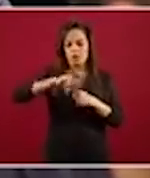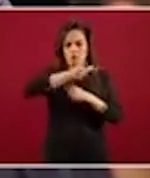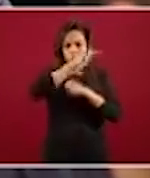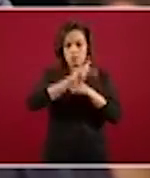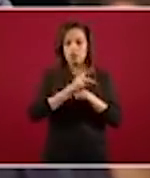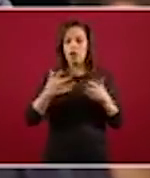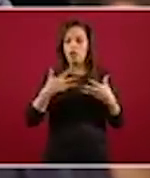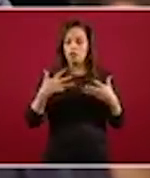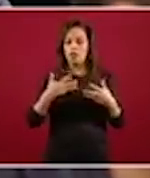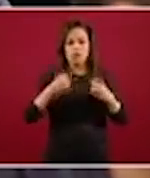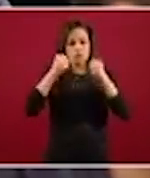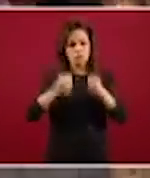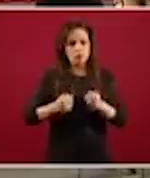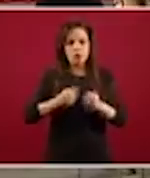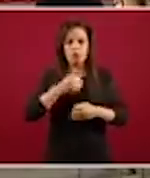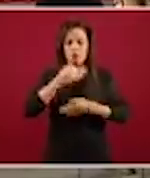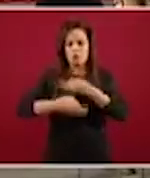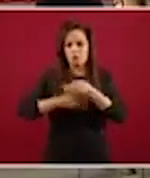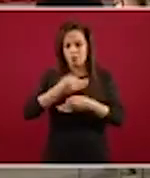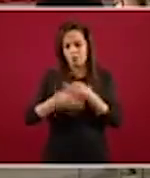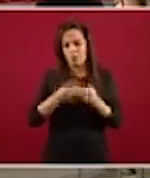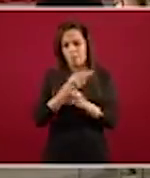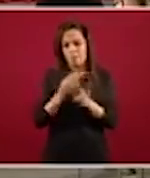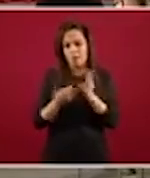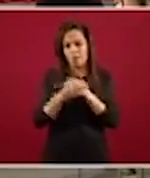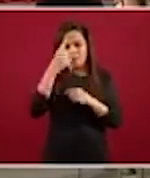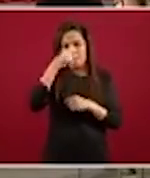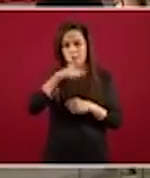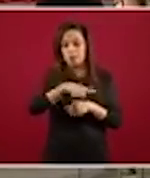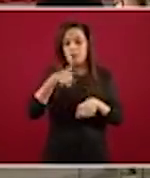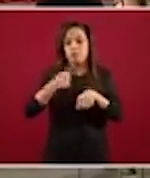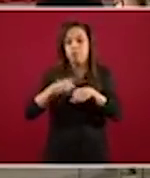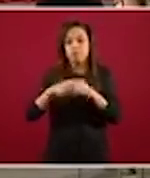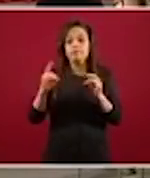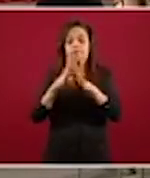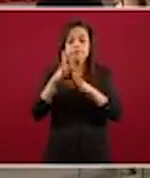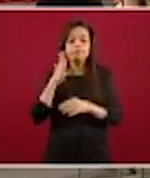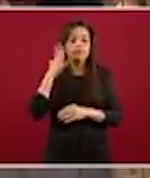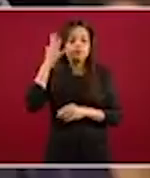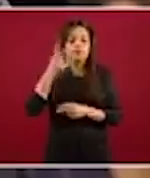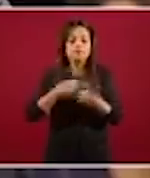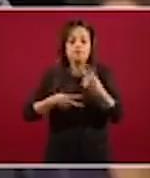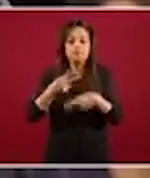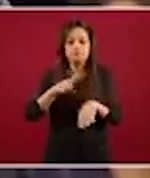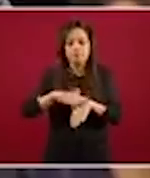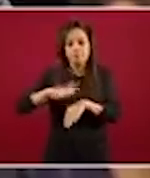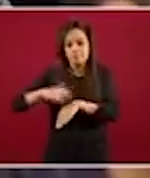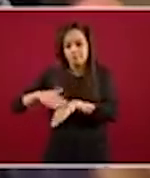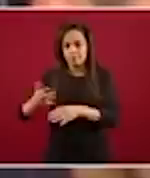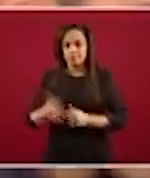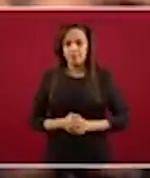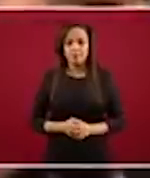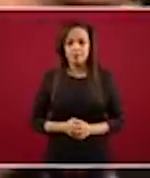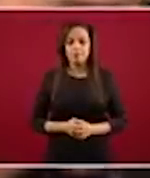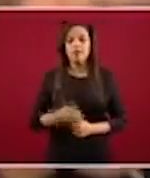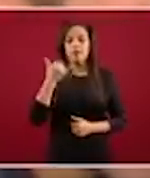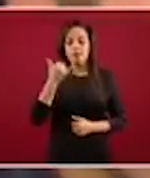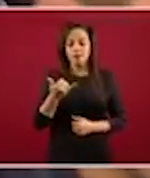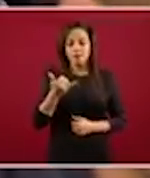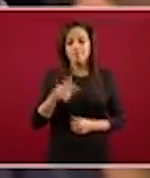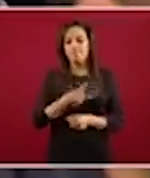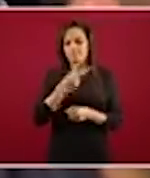atender los futuros casos. Y por último, estamos teniendo decesos. ¿Qué va? ¿Cuál es el